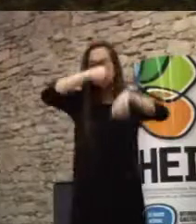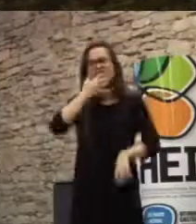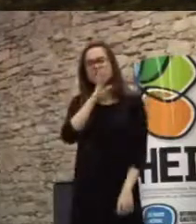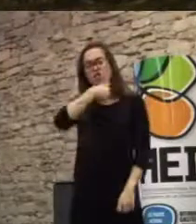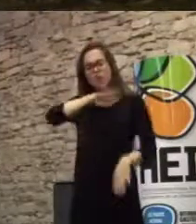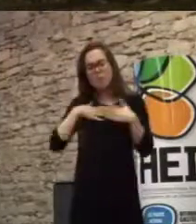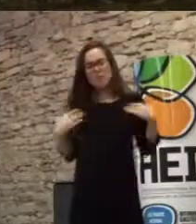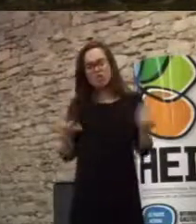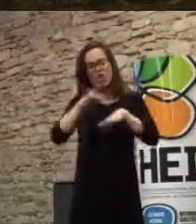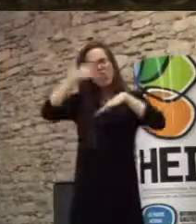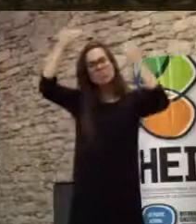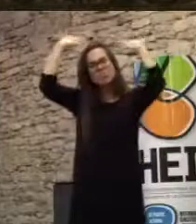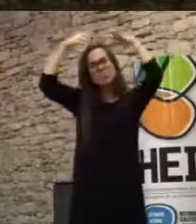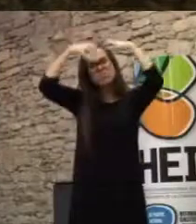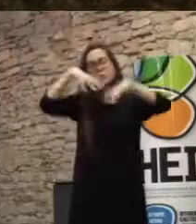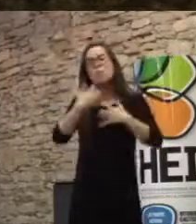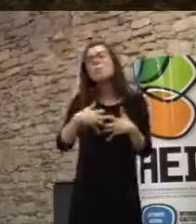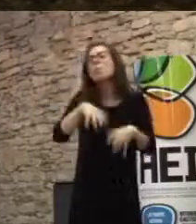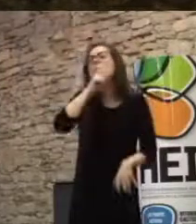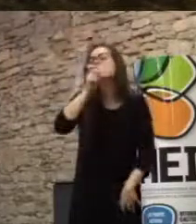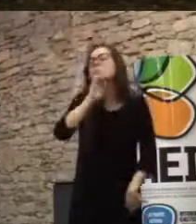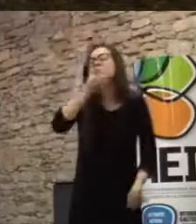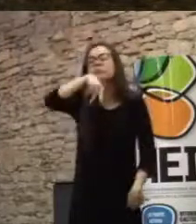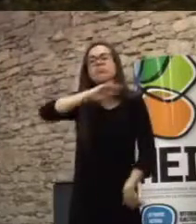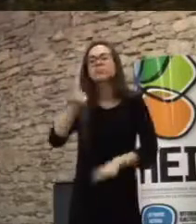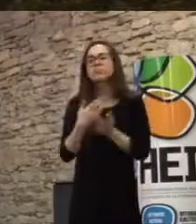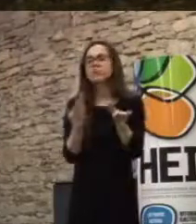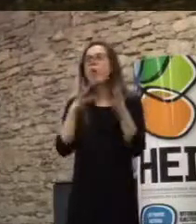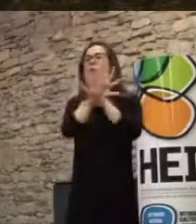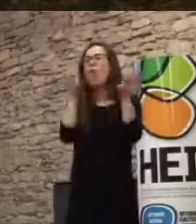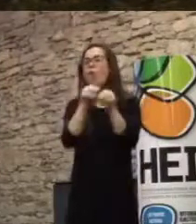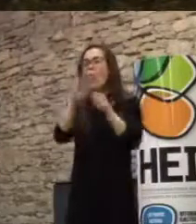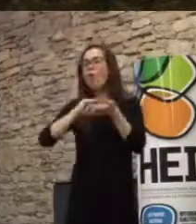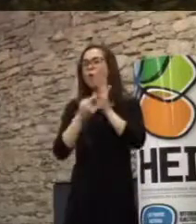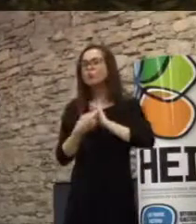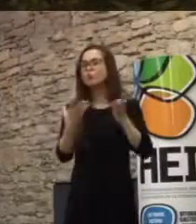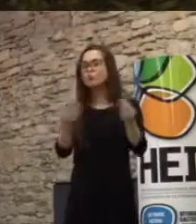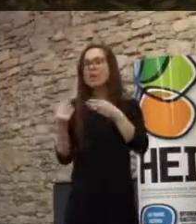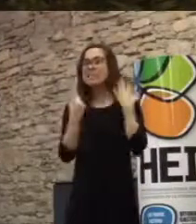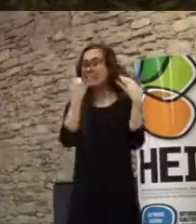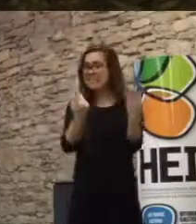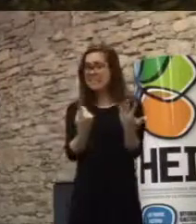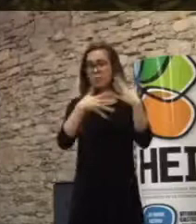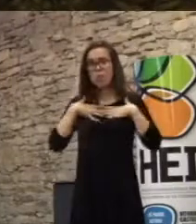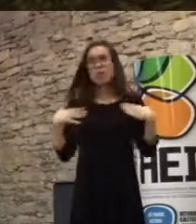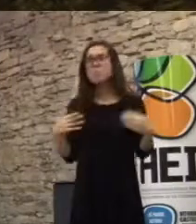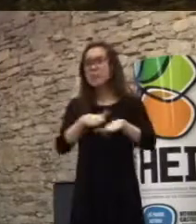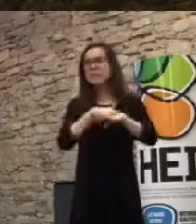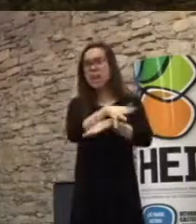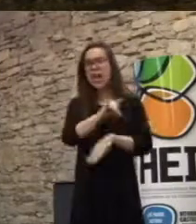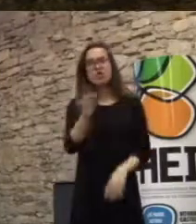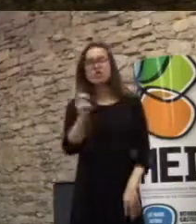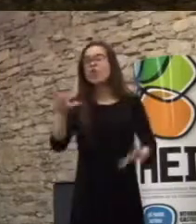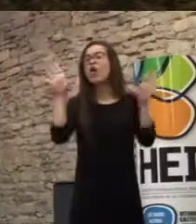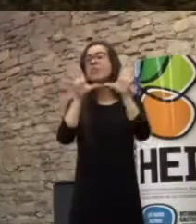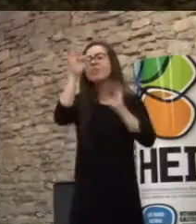y si llegan a conclusiones apasionantes la primera conclusión es que no hay seis emociones básicas hay diez